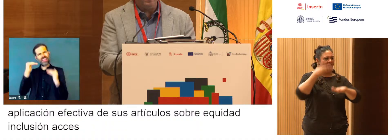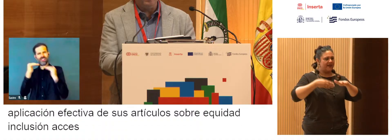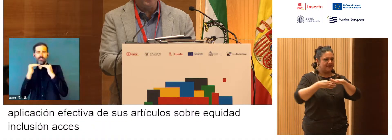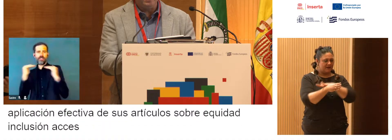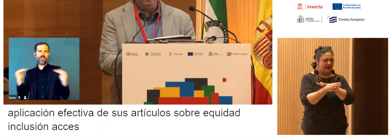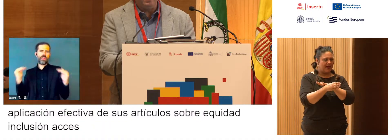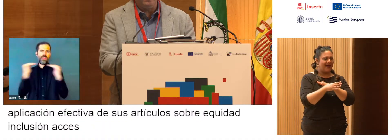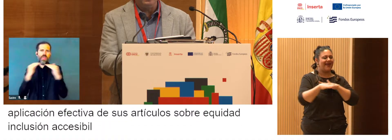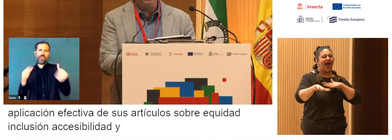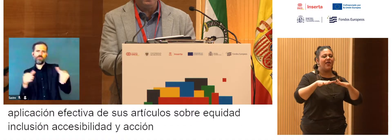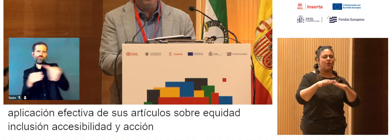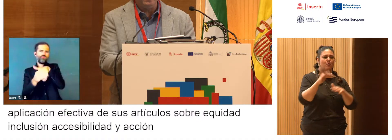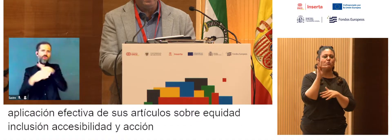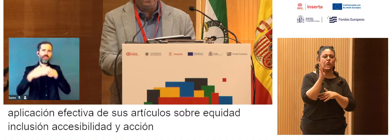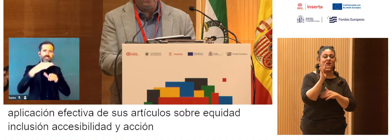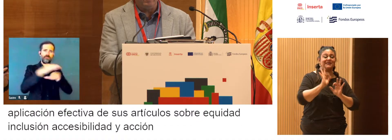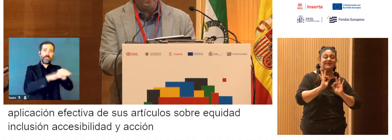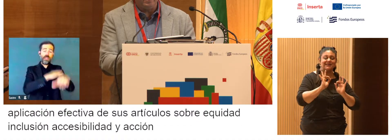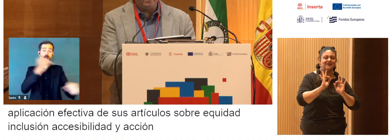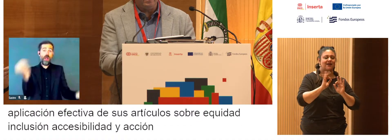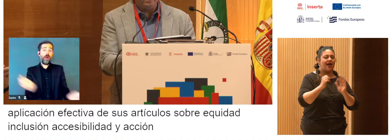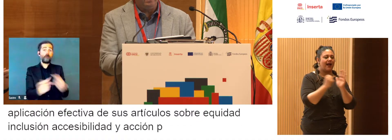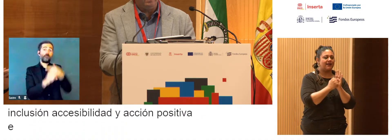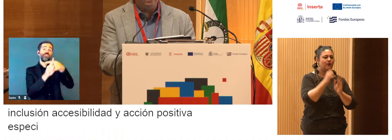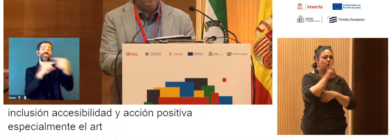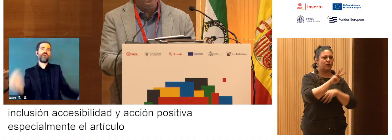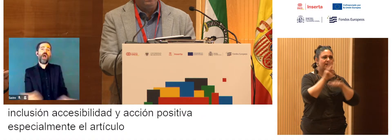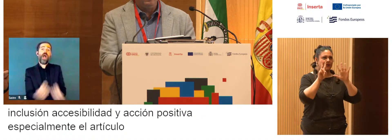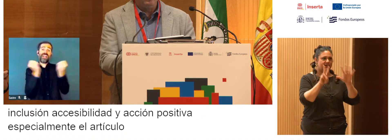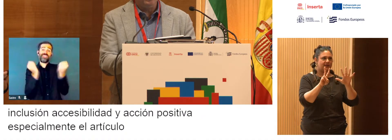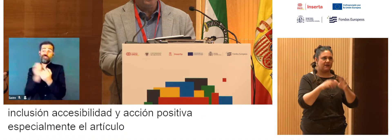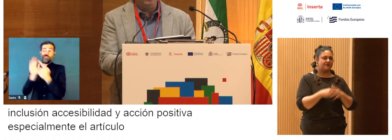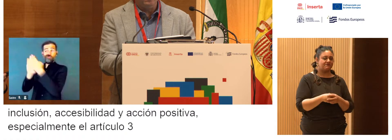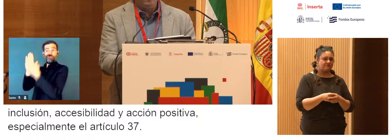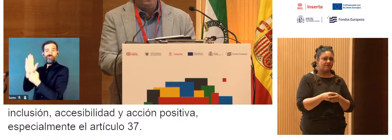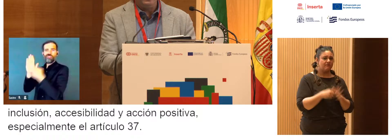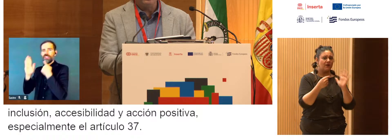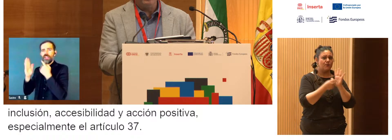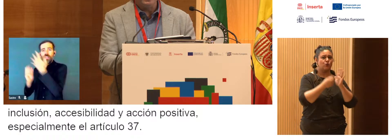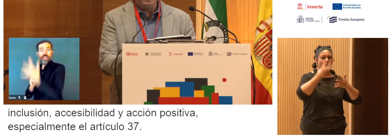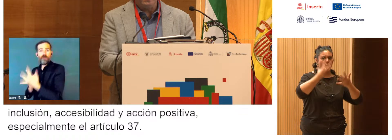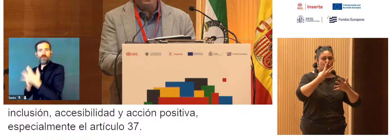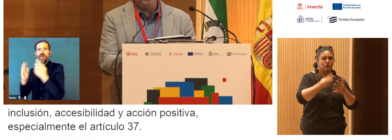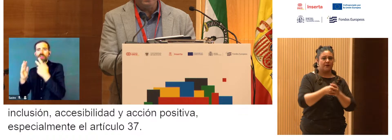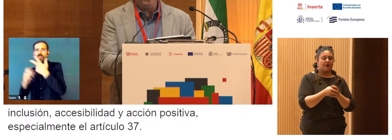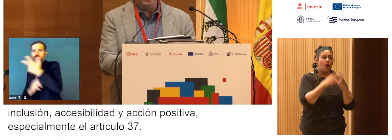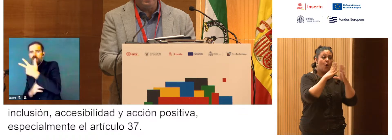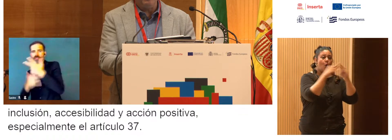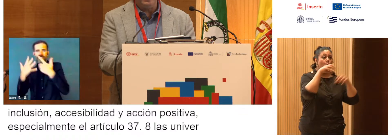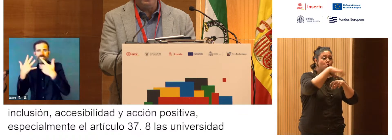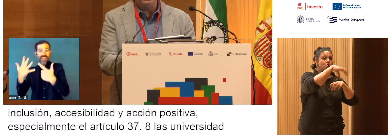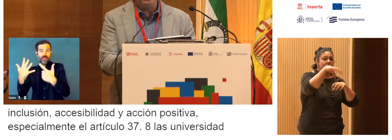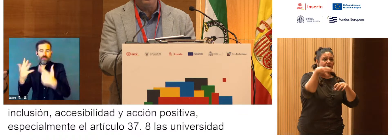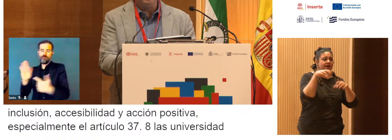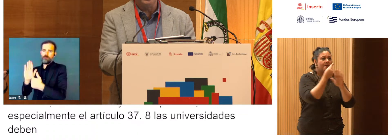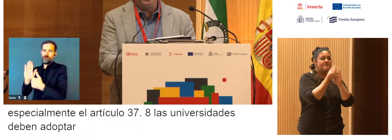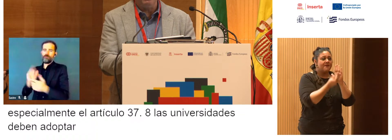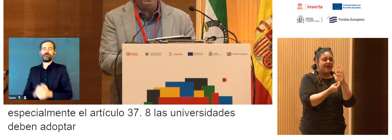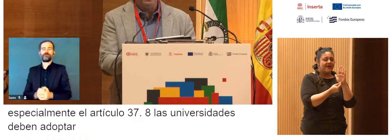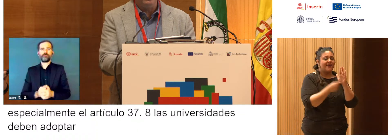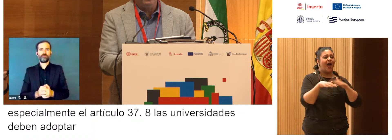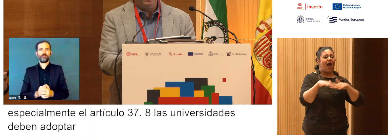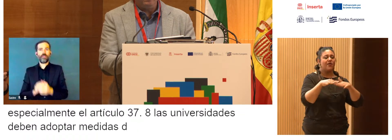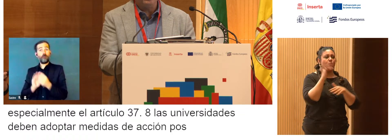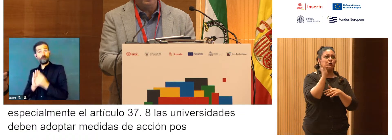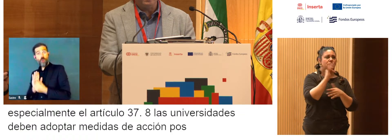y acción positiva, especialmente el artículo 37. 8. Las universidades deben adoptar medidas de acción